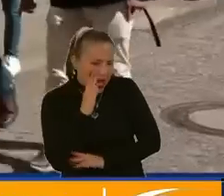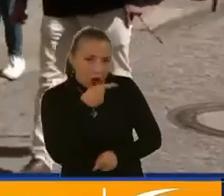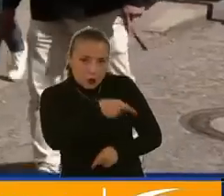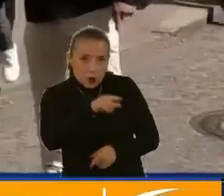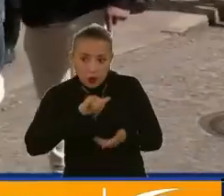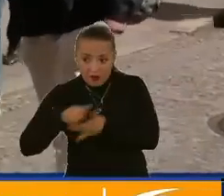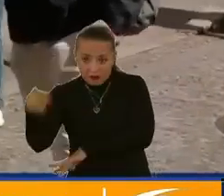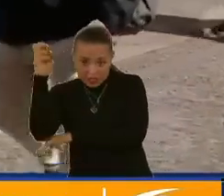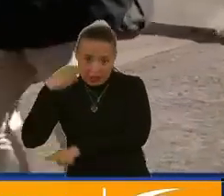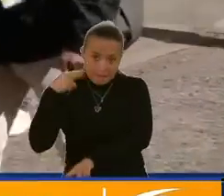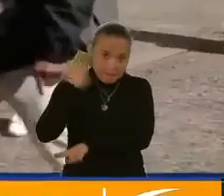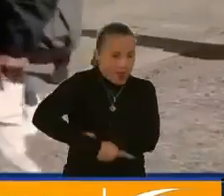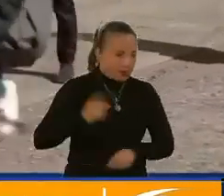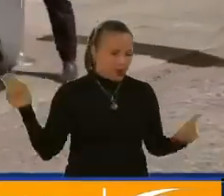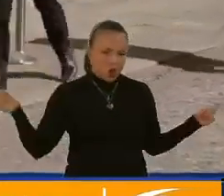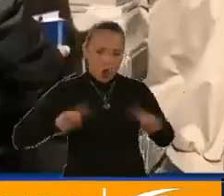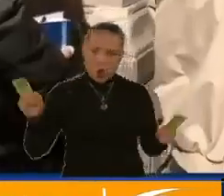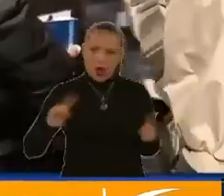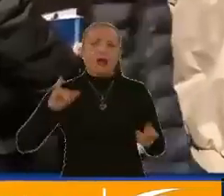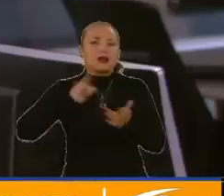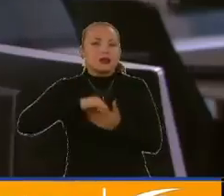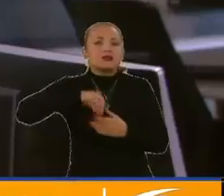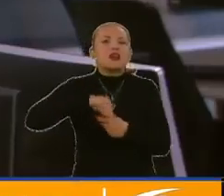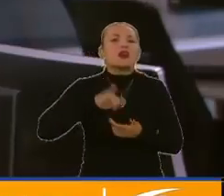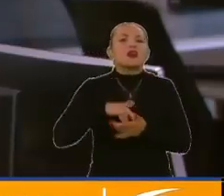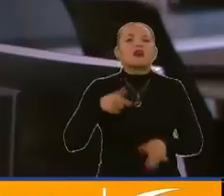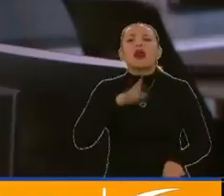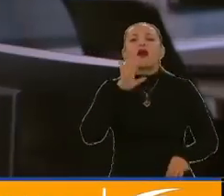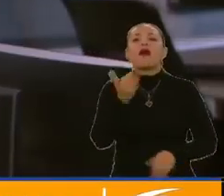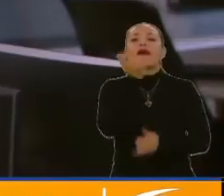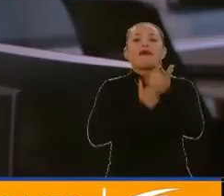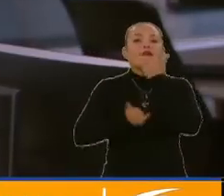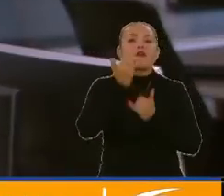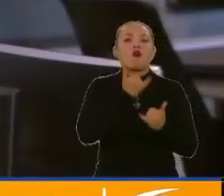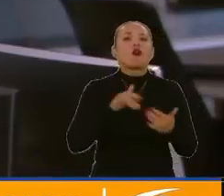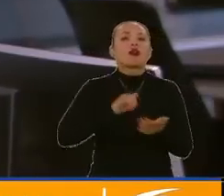fiscal y que, por el contrario, todo se trató de un error al cual lo indujeron.